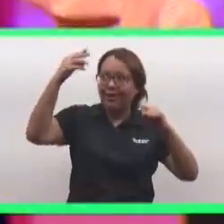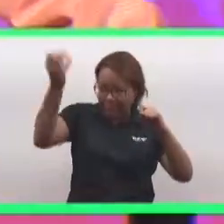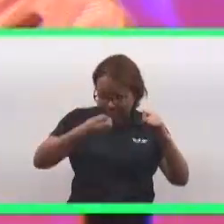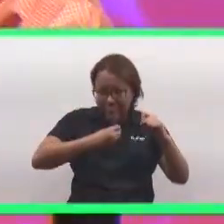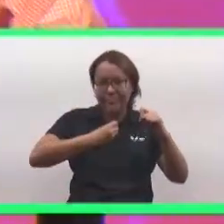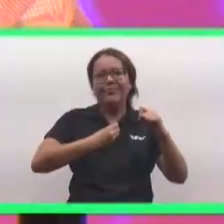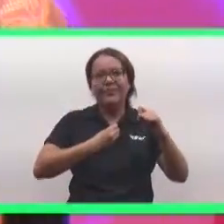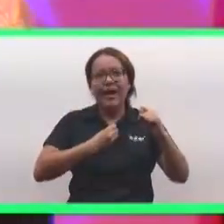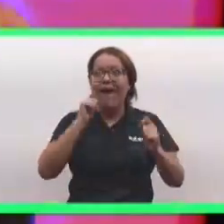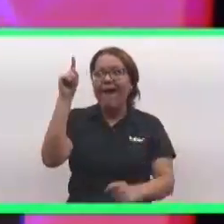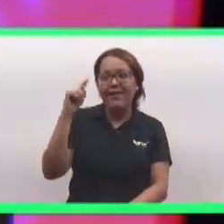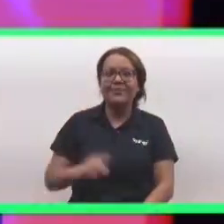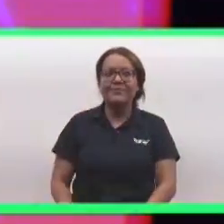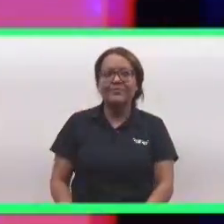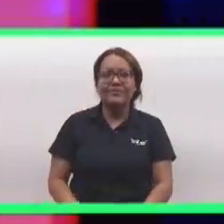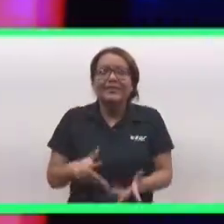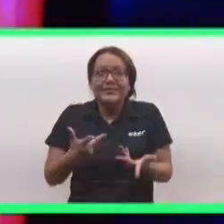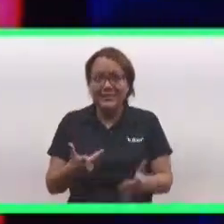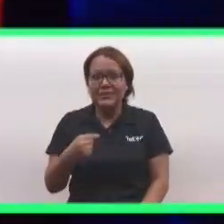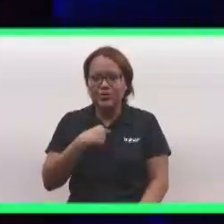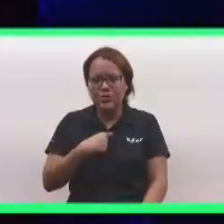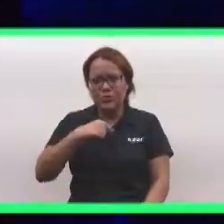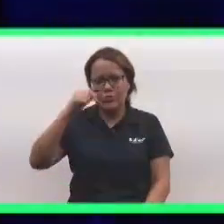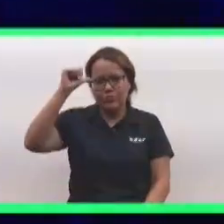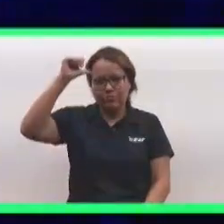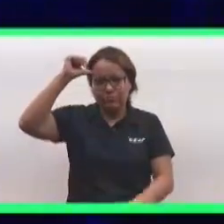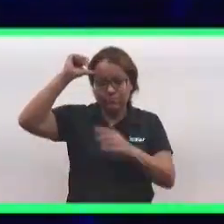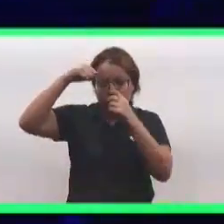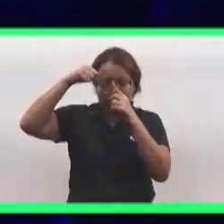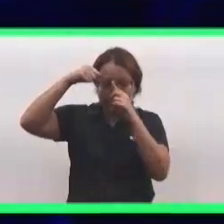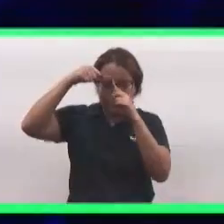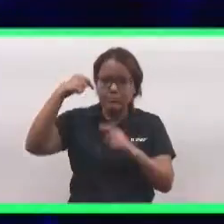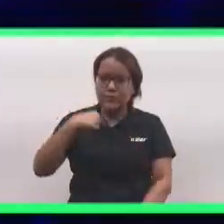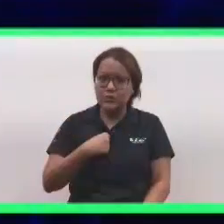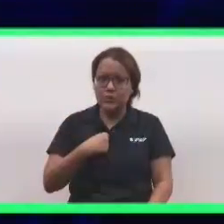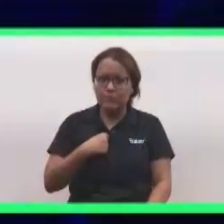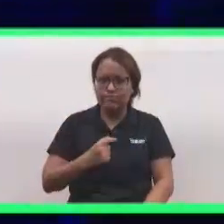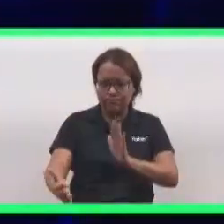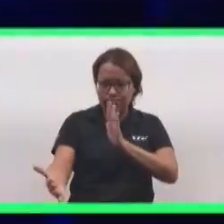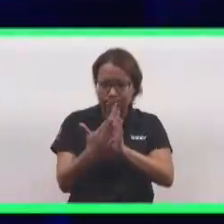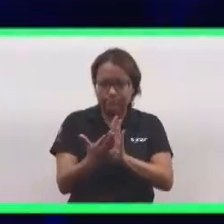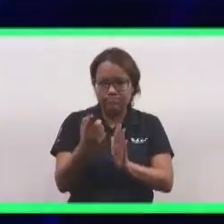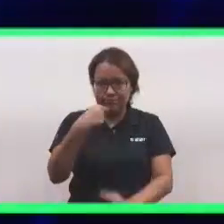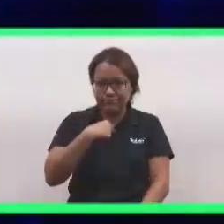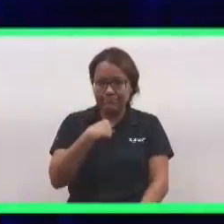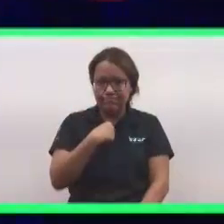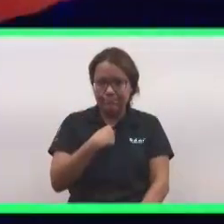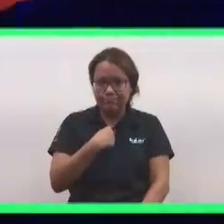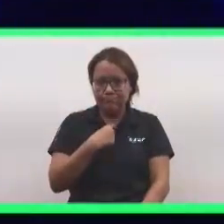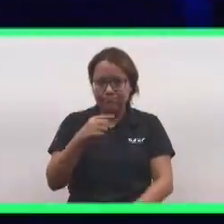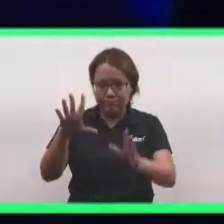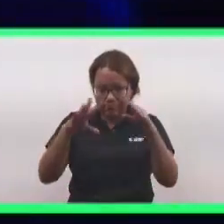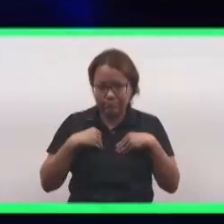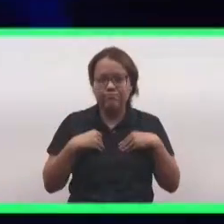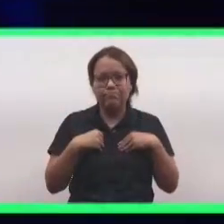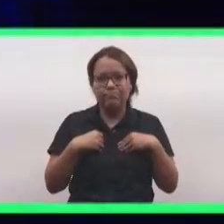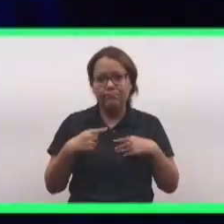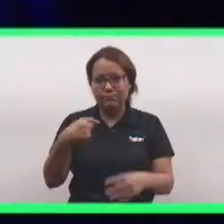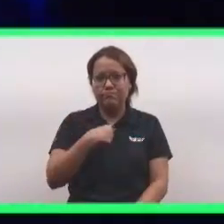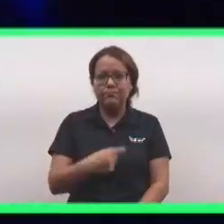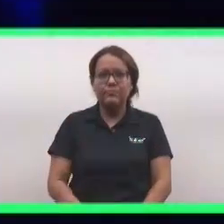es mi fortaleza. ¿Para qué? Para poder analizar. ¿Para qué? Para poderme confrontar. ¿Para qué? Para poder reconocer.